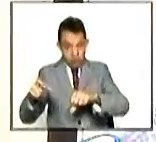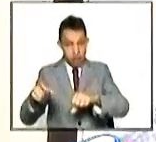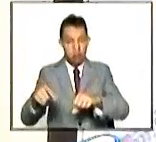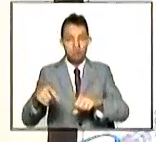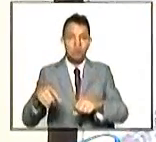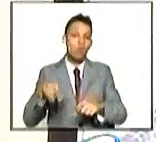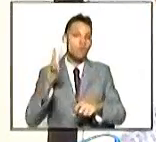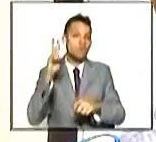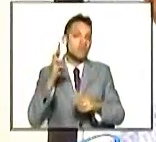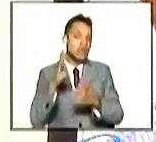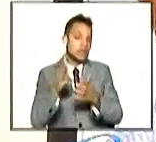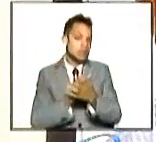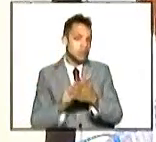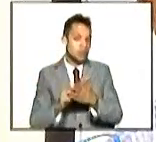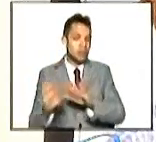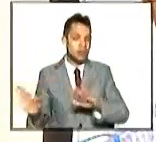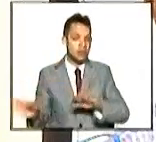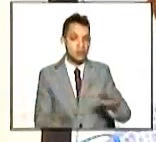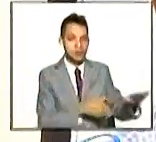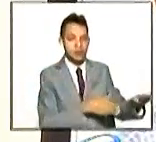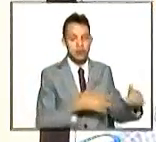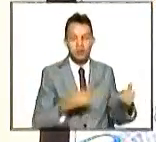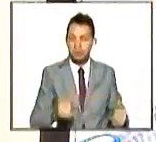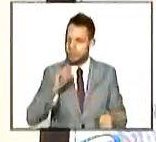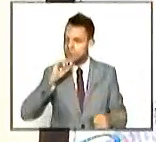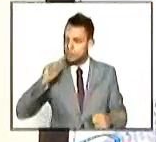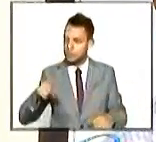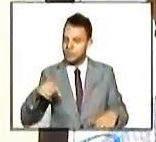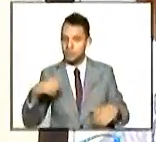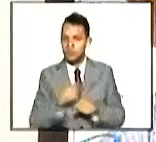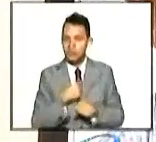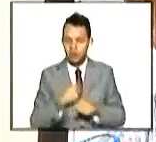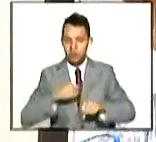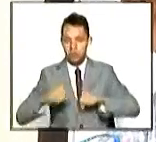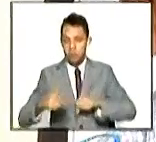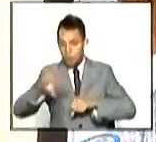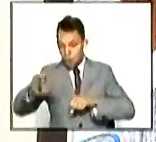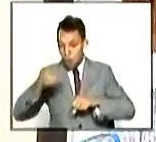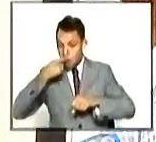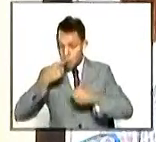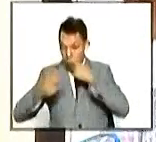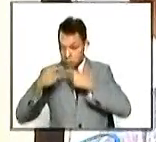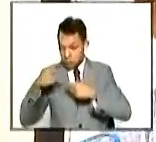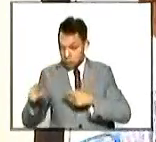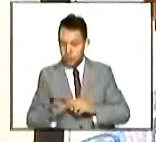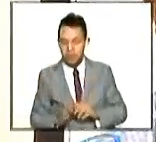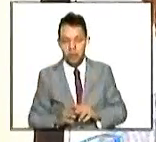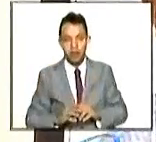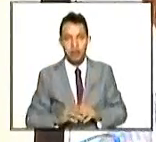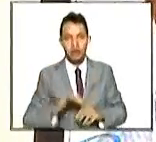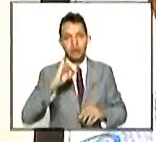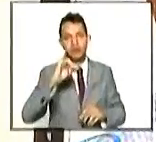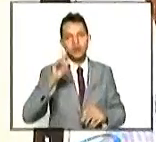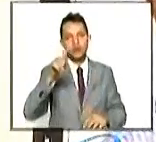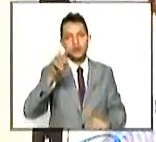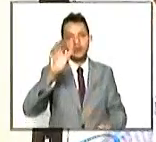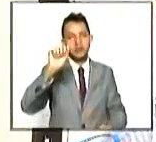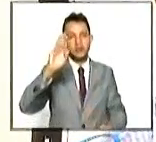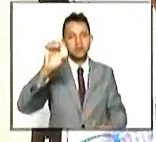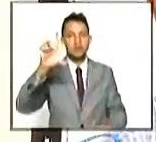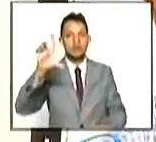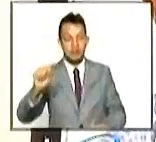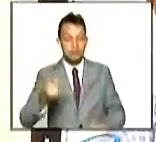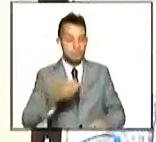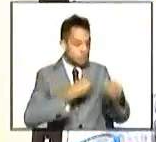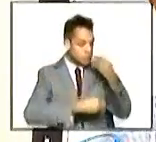uva consume? Yo pues soy muy ajeno a la uva, yo no me gusta la uva, la única que me gusta es la Isabela. Ahorita, pero